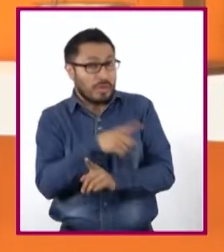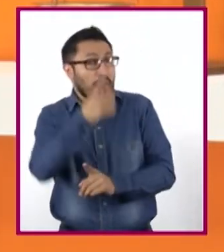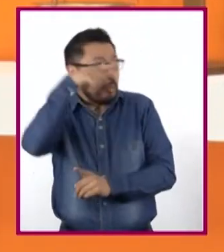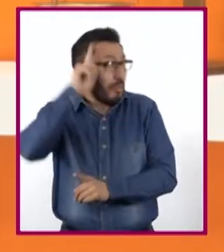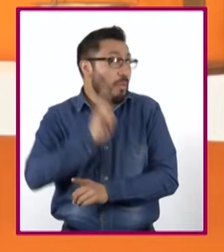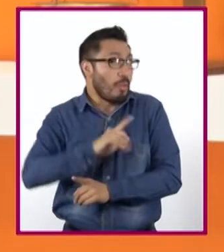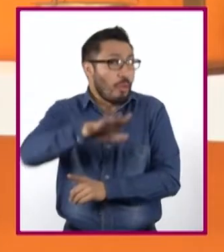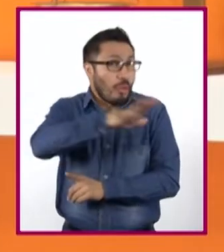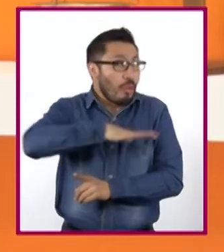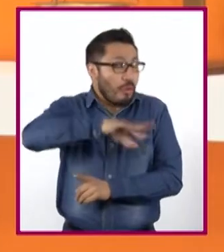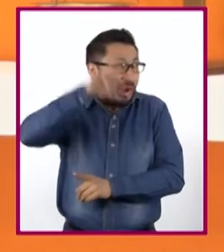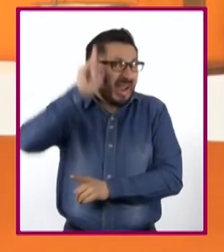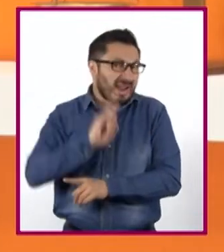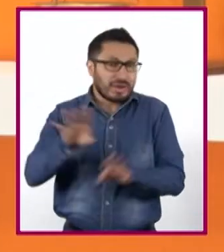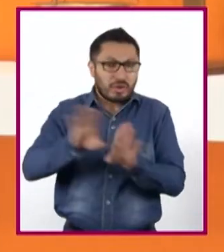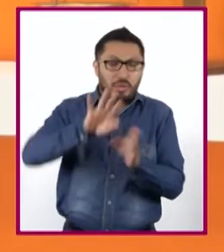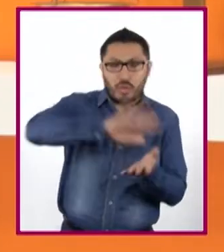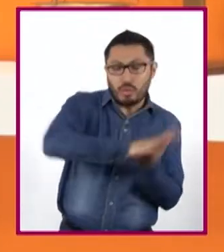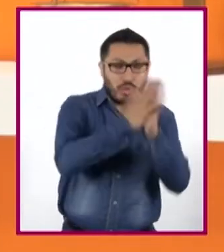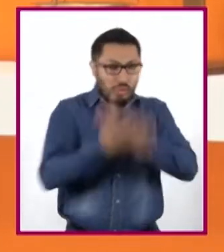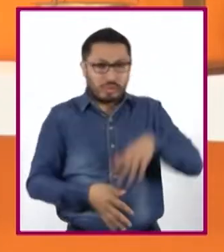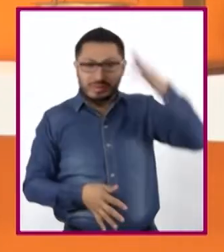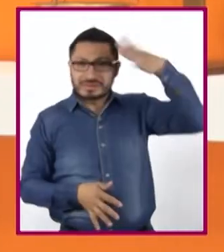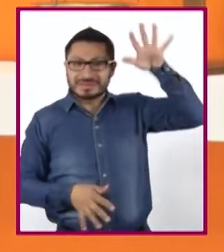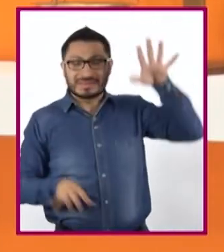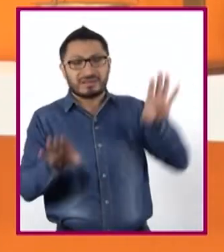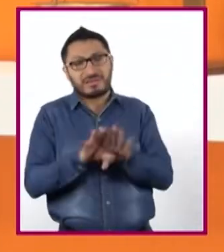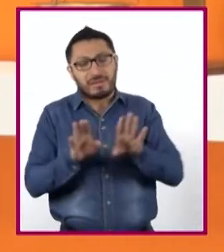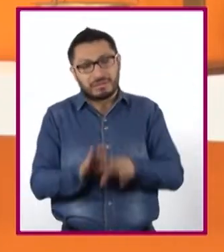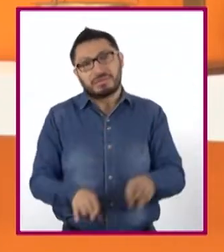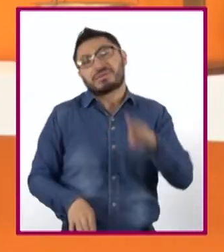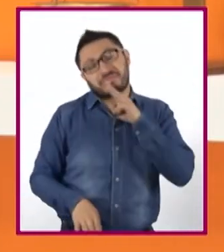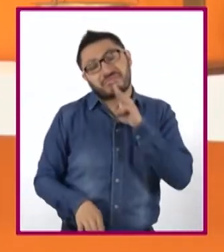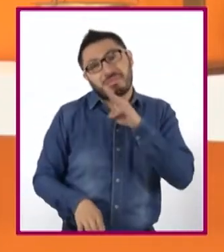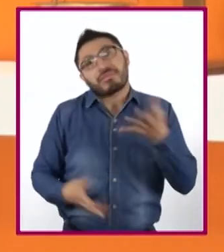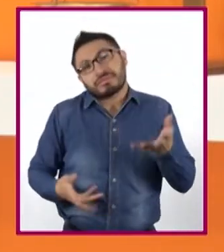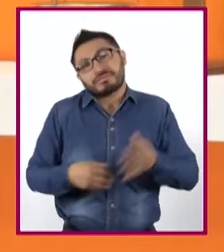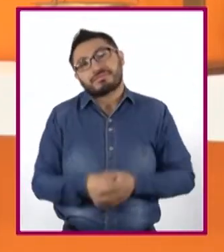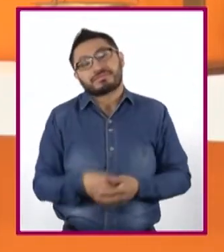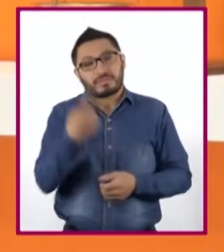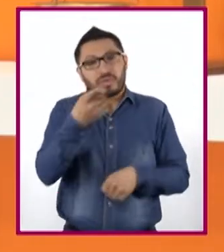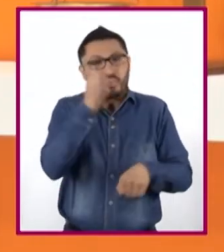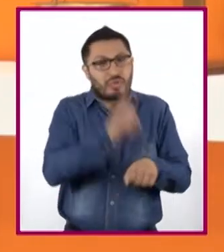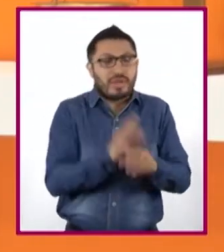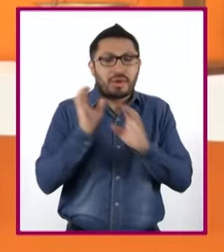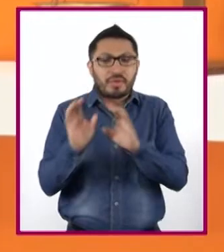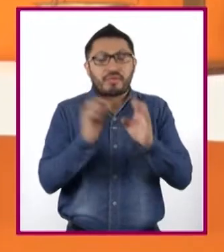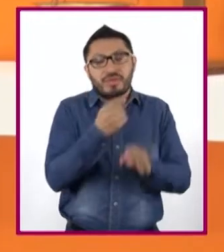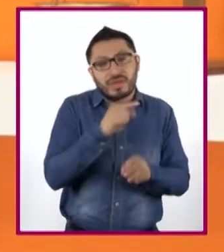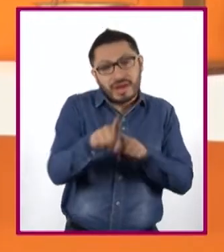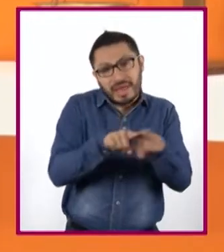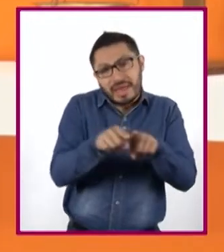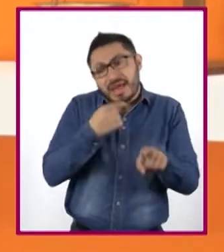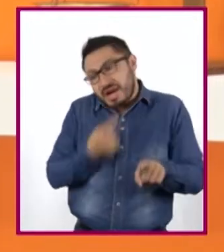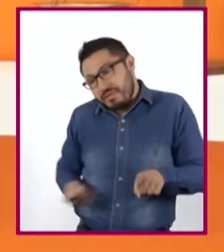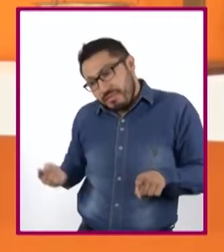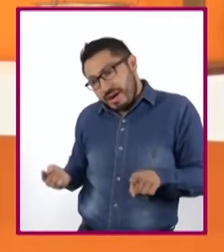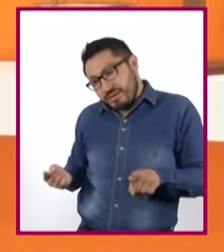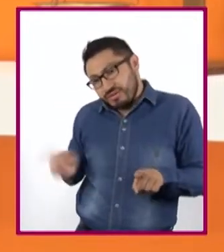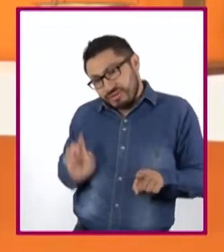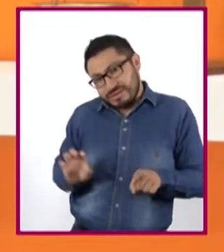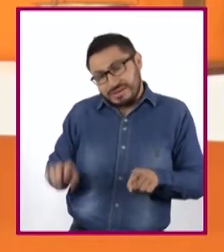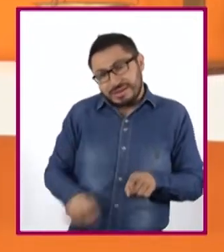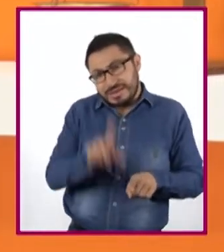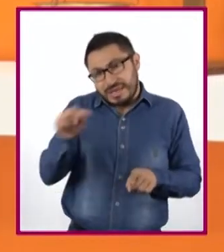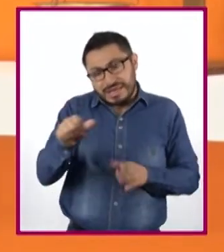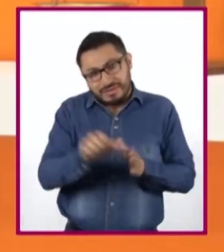a la adultez estaba marcado principalmente por la maternidad. Un día cuidaban a sus hermanos menores y unos meses después ya